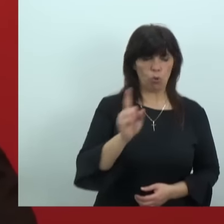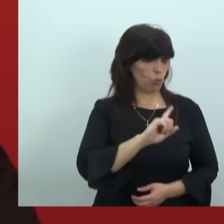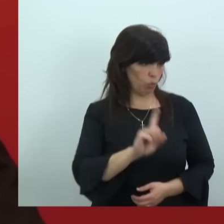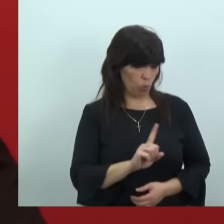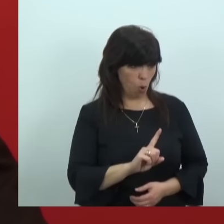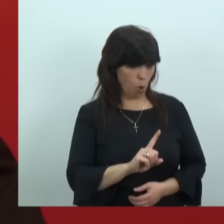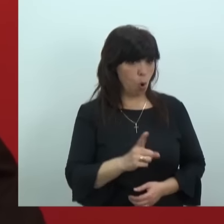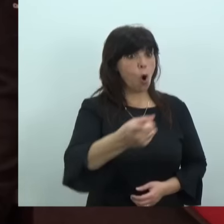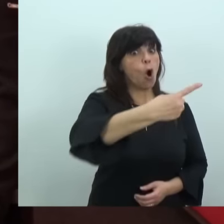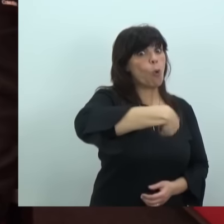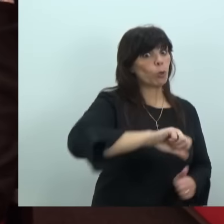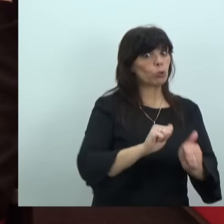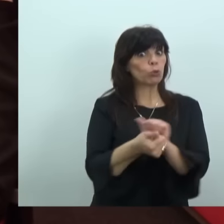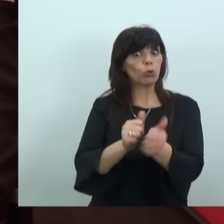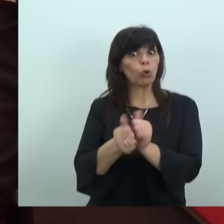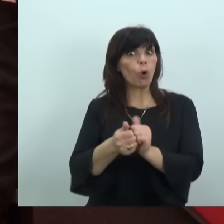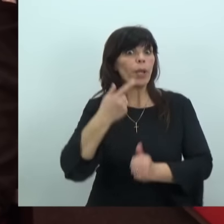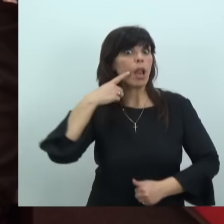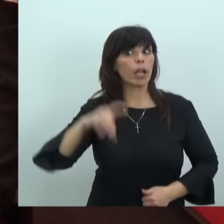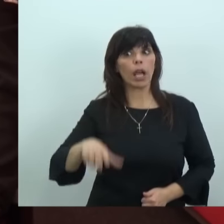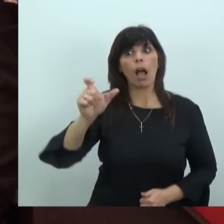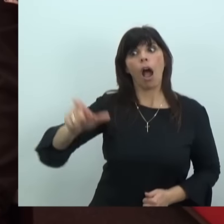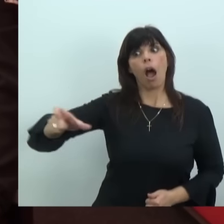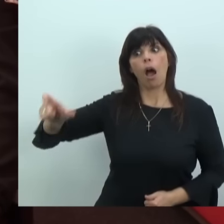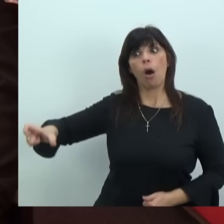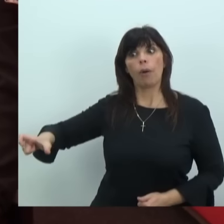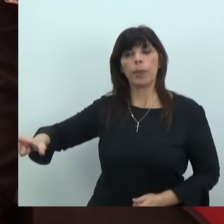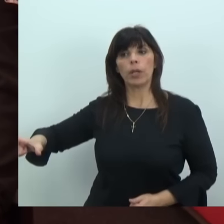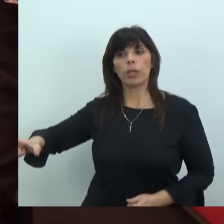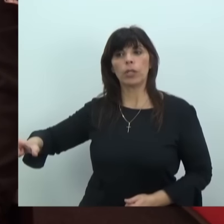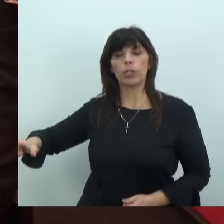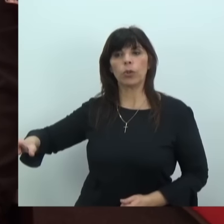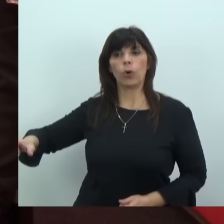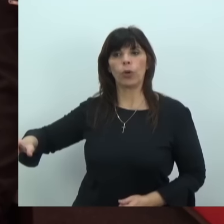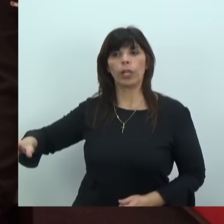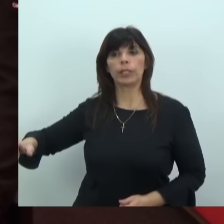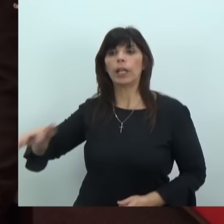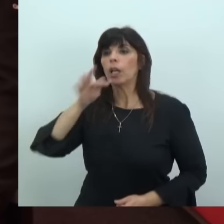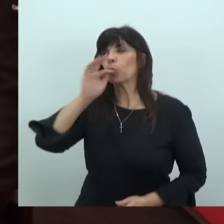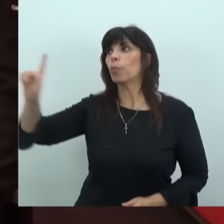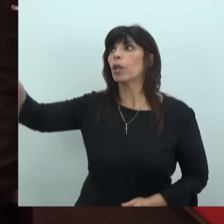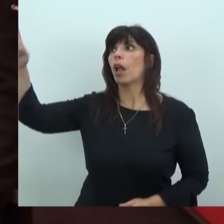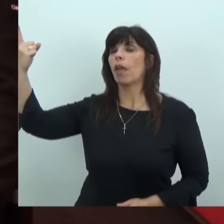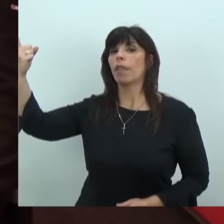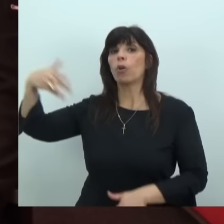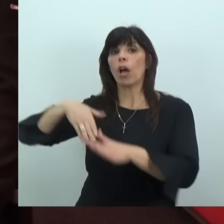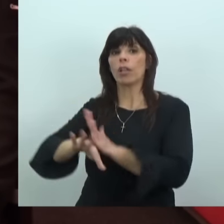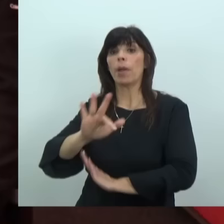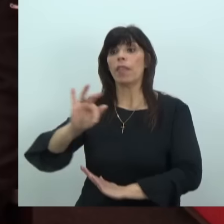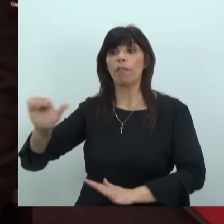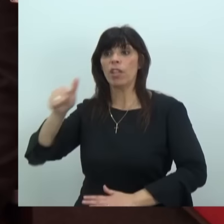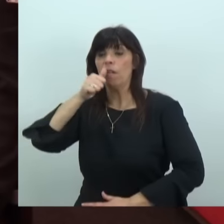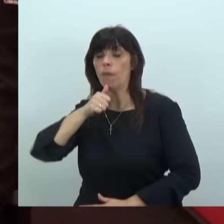de aquellos que por la fe y la paciencia, atención, heredaron las promesas.